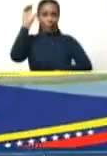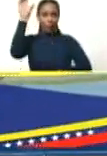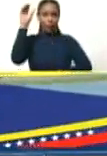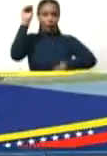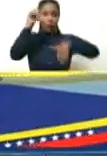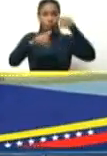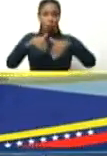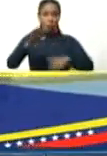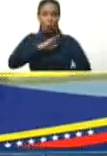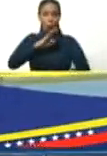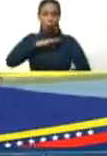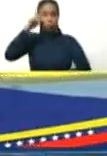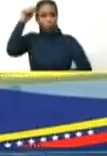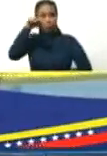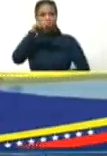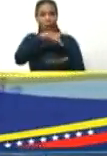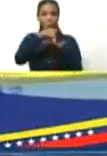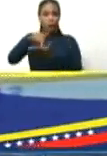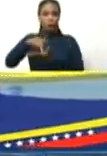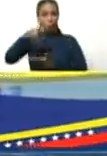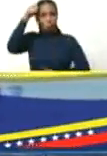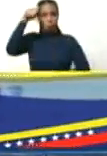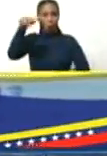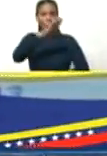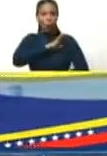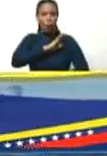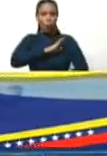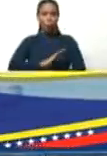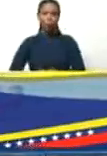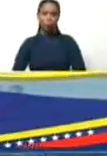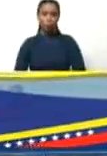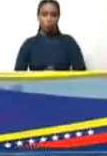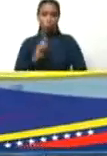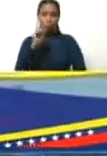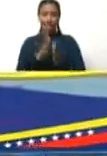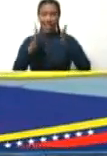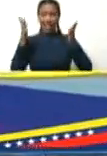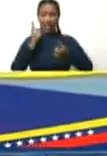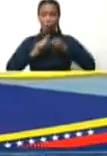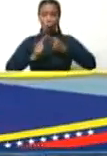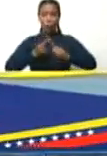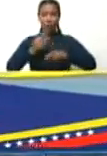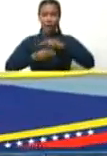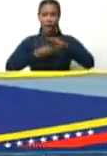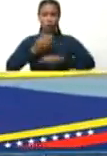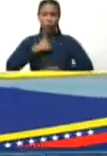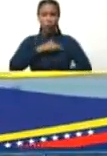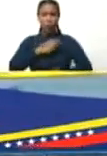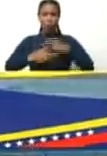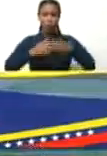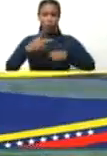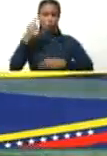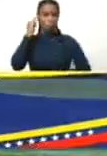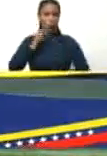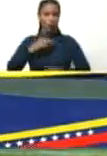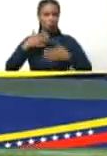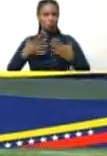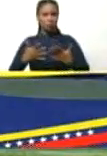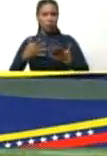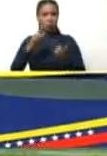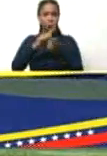voto del pueblo, con la participación del pueblo. Una de las grandes cosas que ha hecho nuestra revolución bolivariana